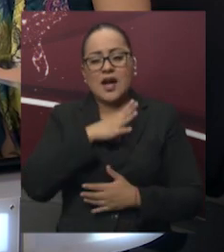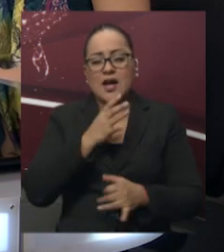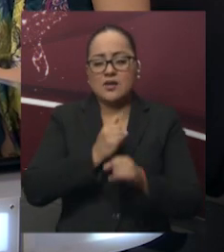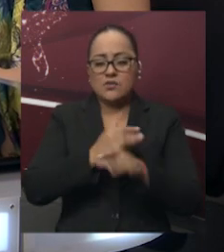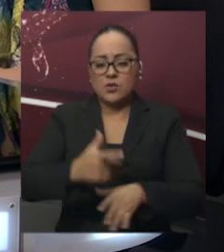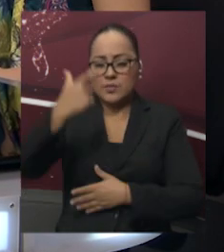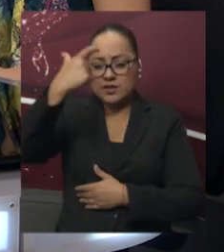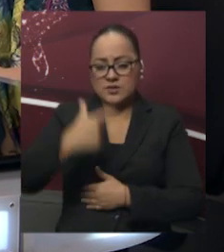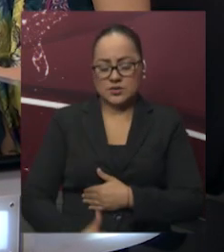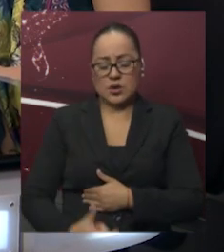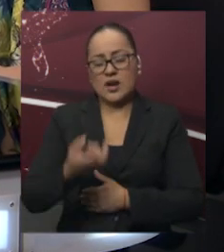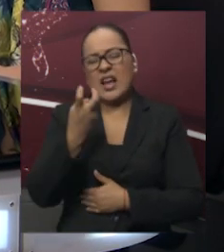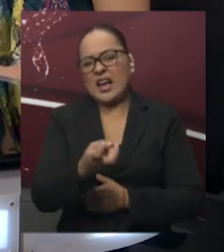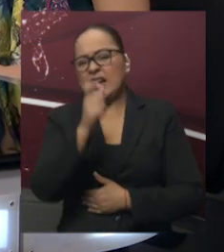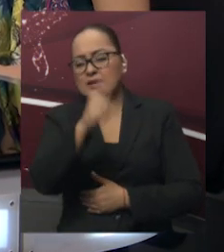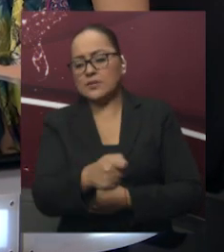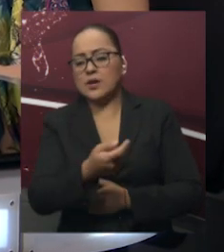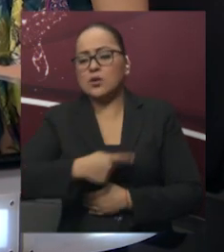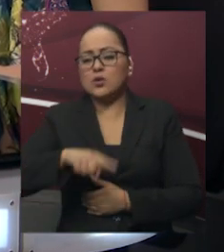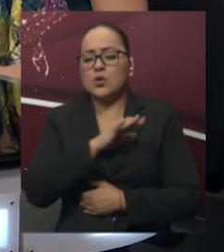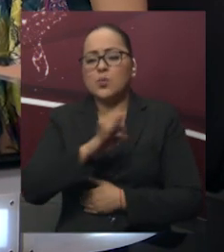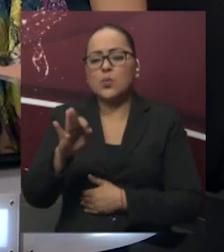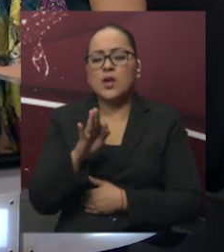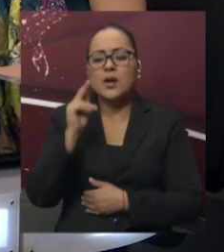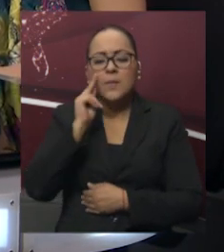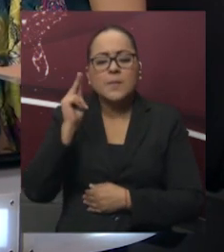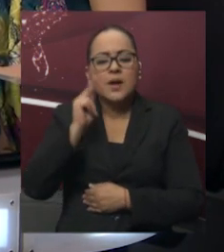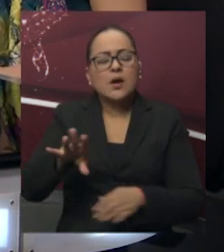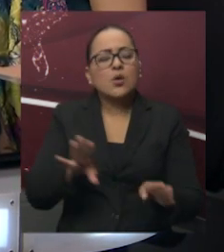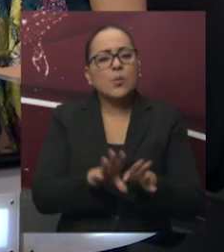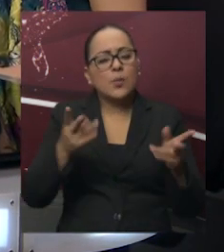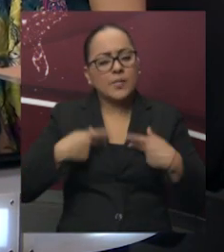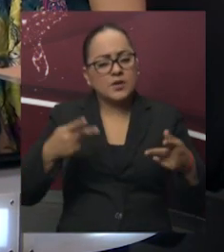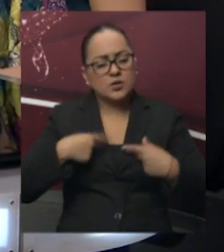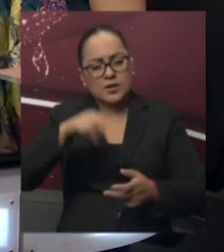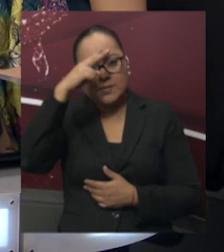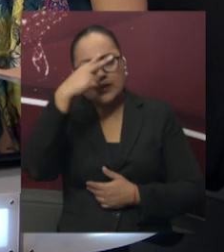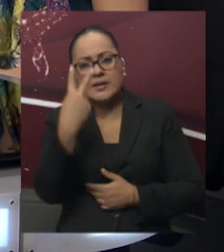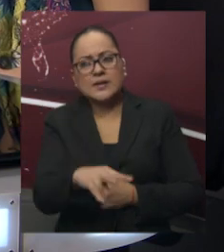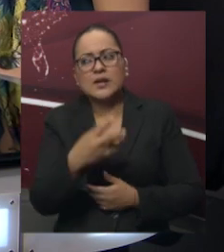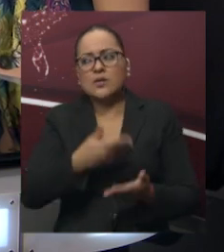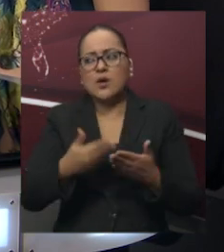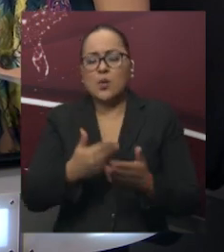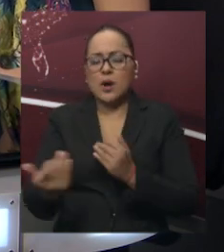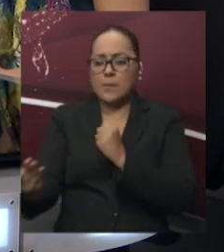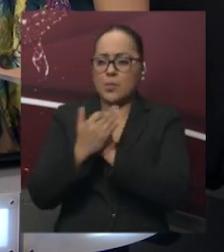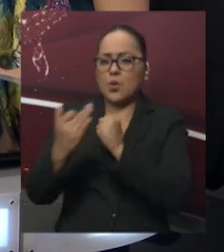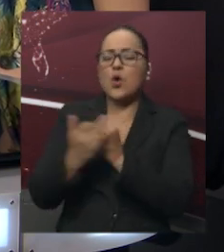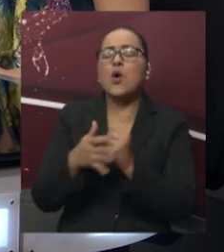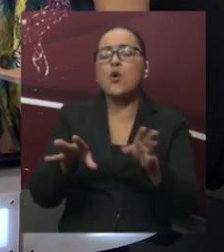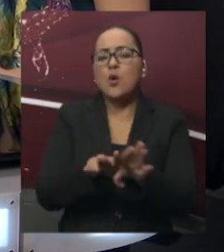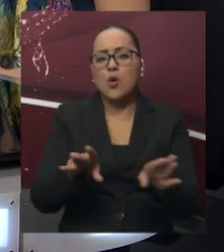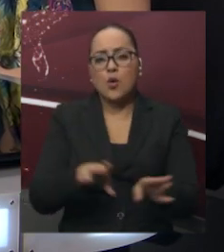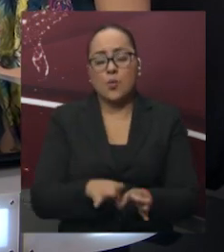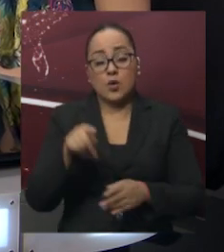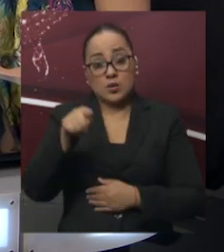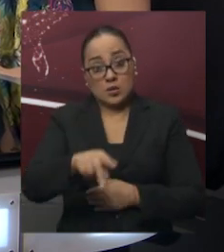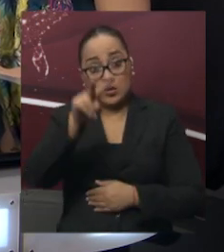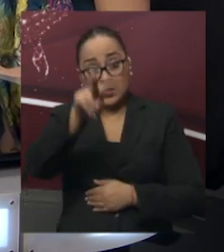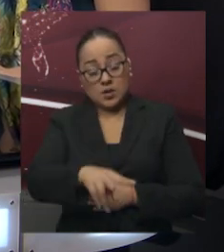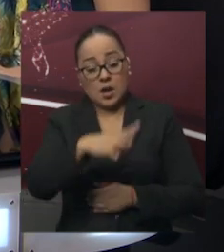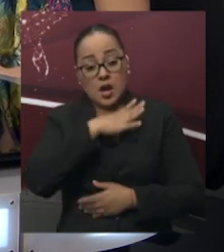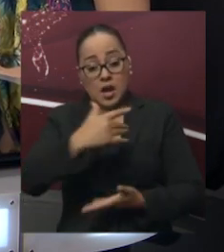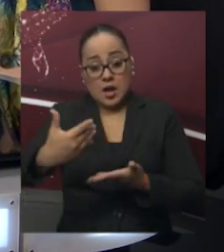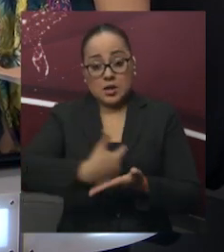datos personales, diputada. ¿Cómo podemos dimensionar cómo los mexicanos, las mexicanas estamos protegidos para que nadie tenga acceso a